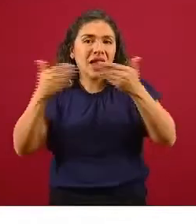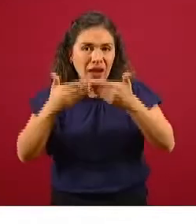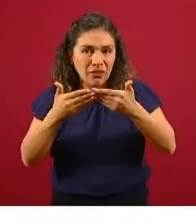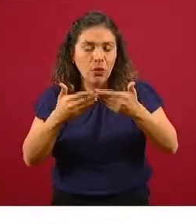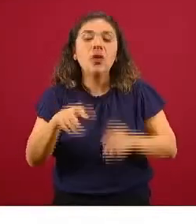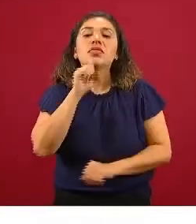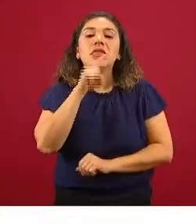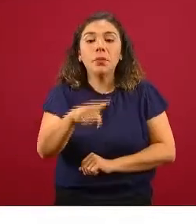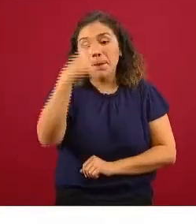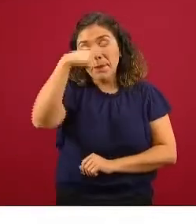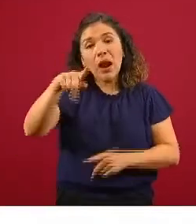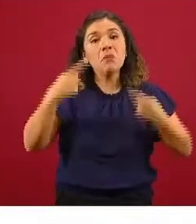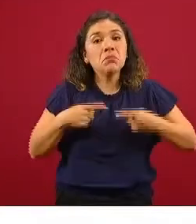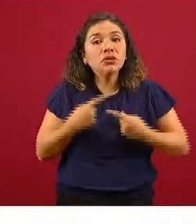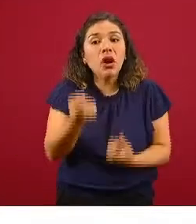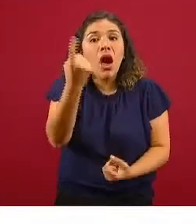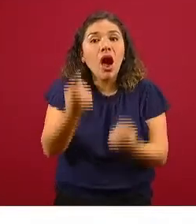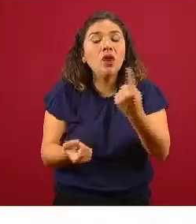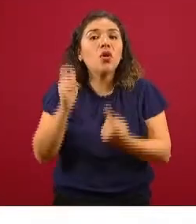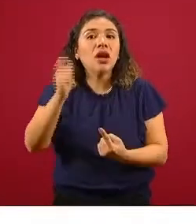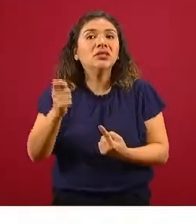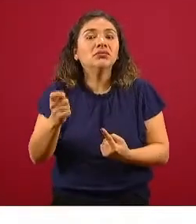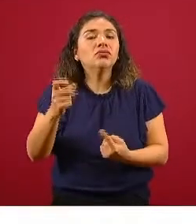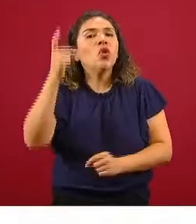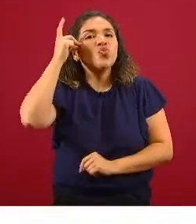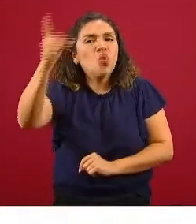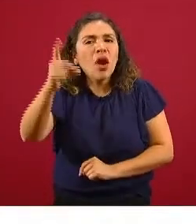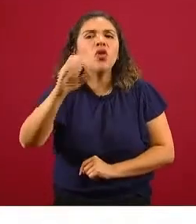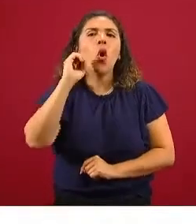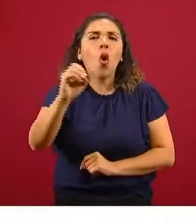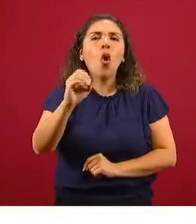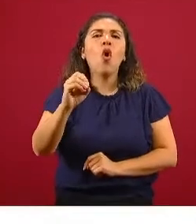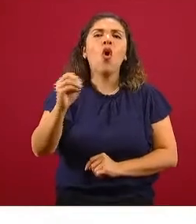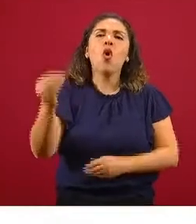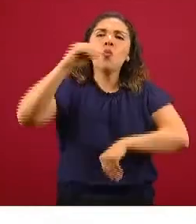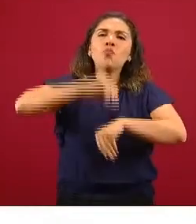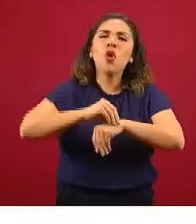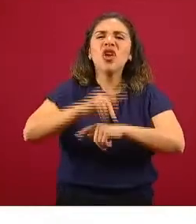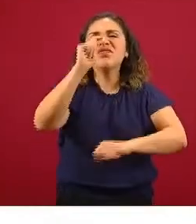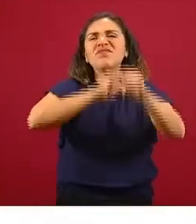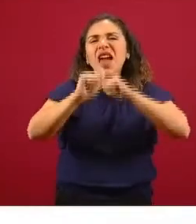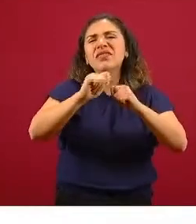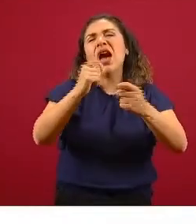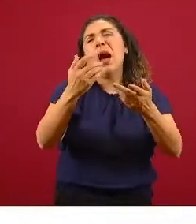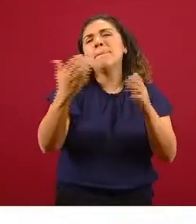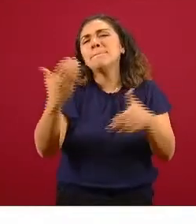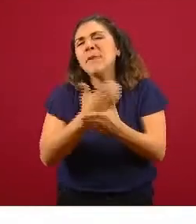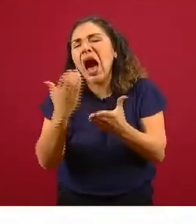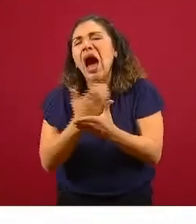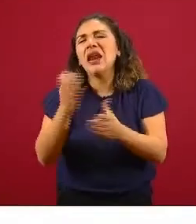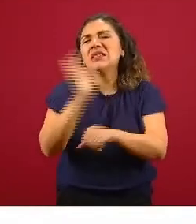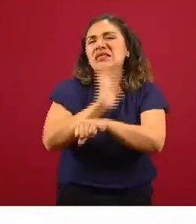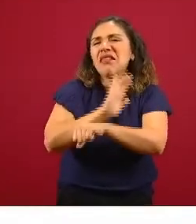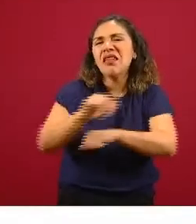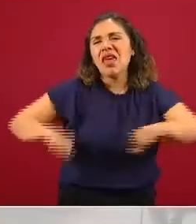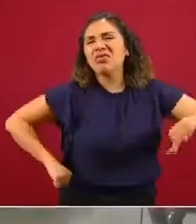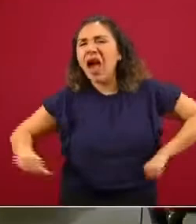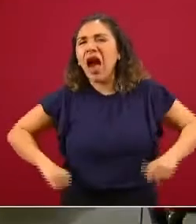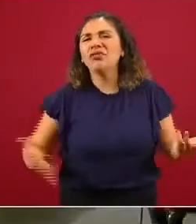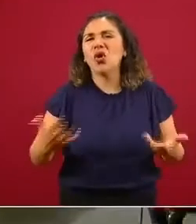Y también para aquellas personas que son propietarias o gerentes de establecimientos comerciales, cines,